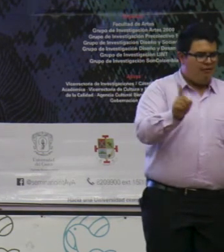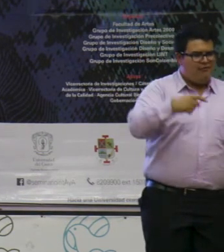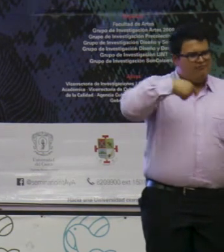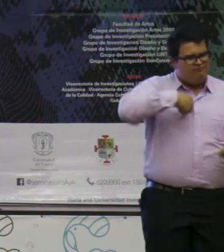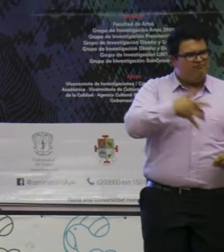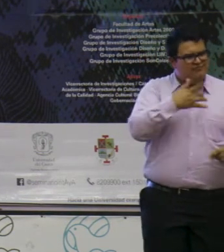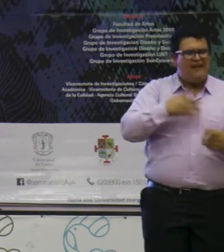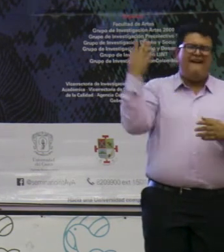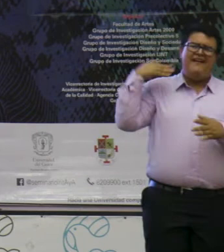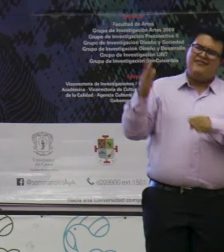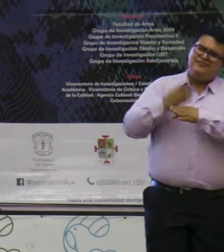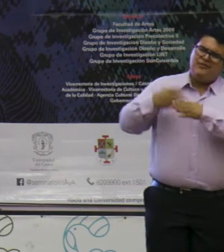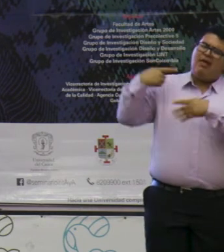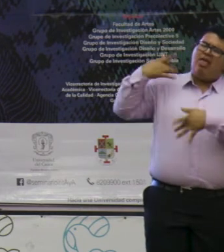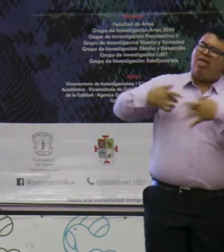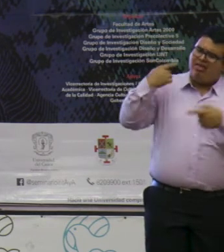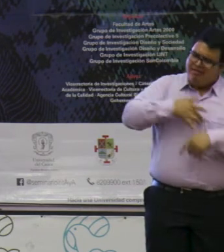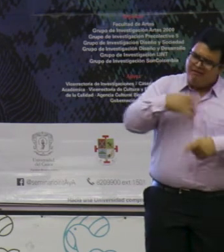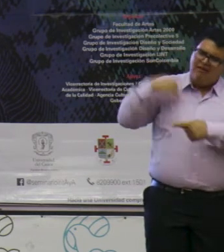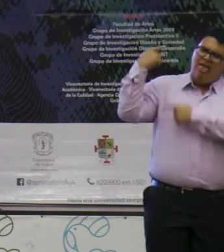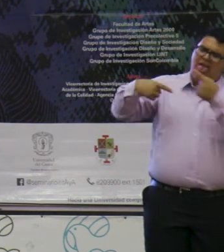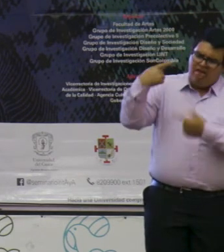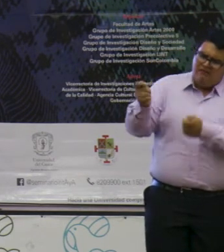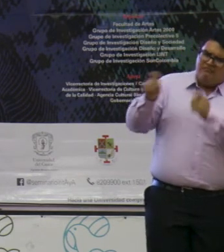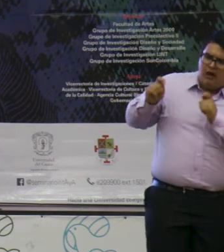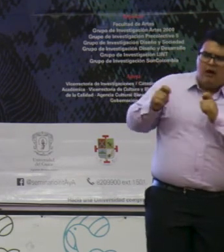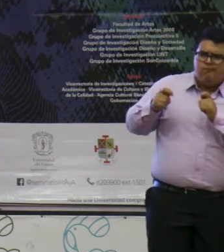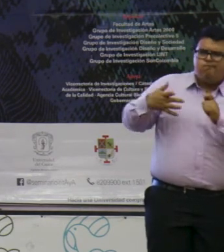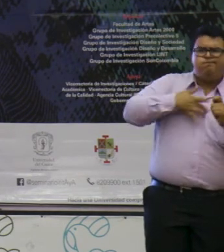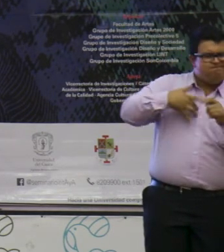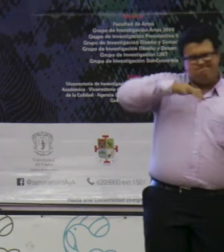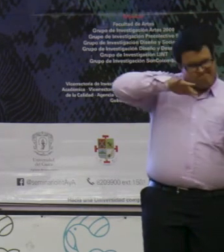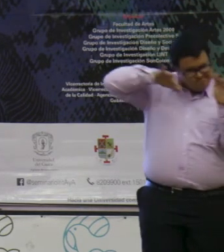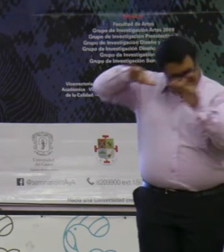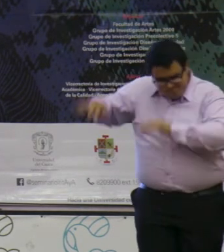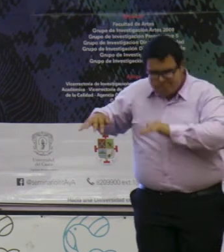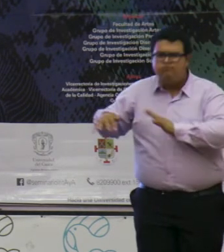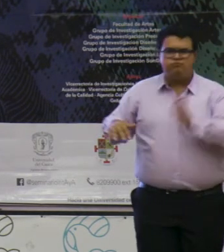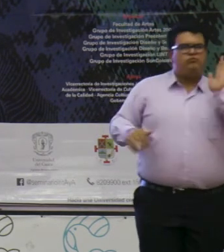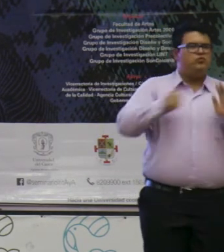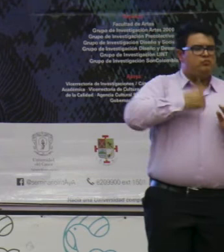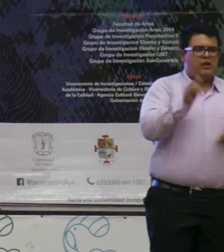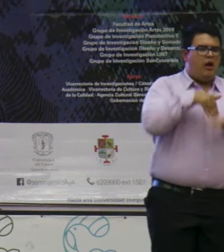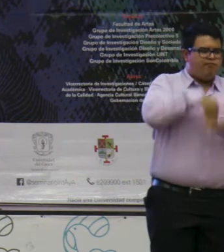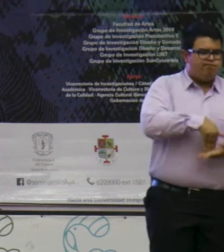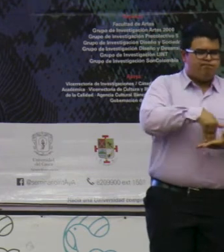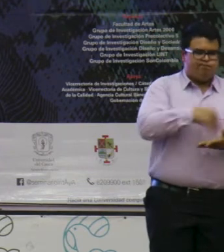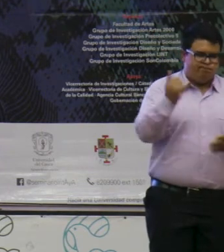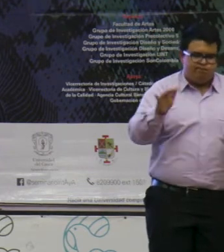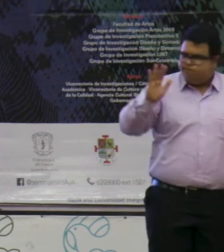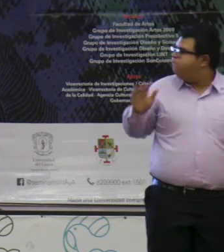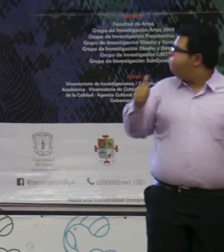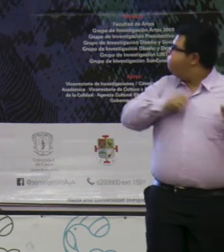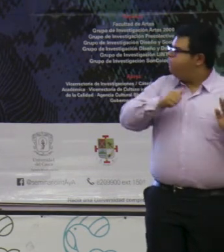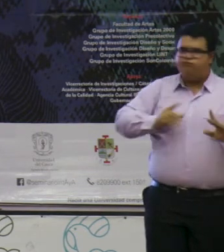creemos heredados y la gente se empiece a descontaminar del pasado. Es decir, en eso me asumo yo ya postura política, radical.